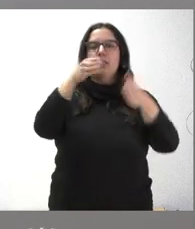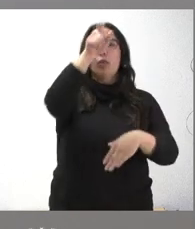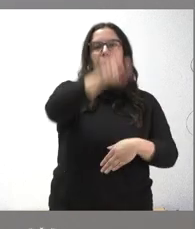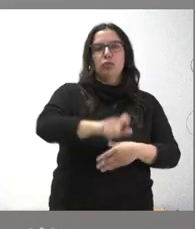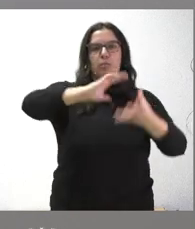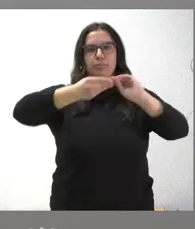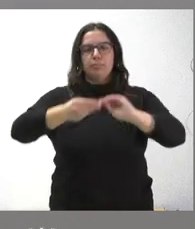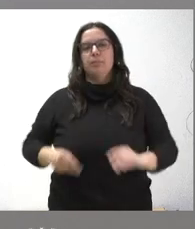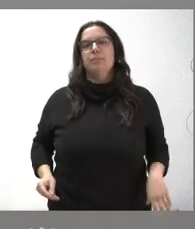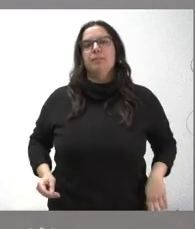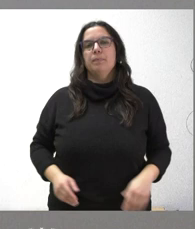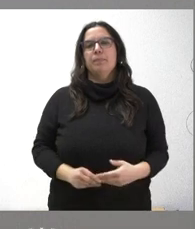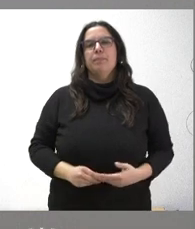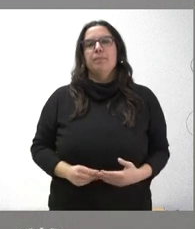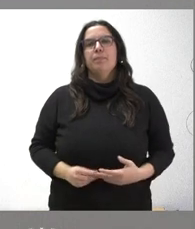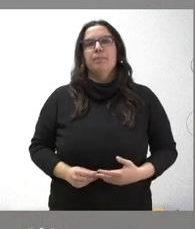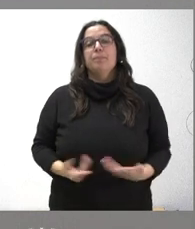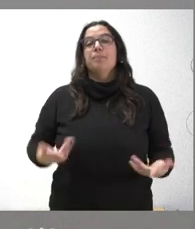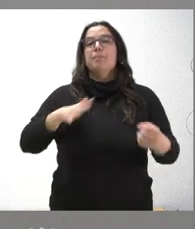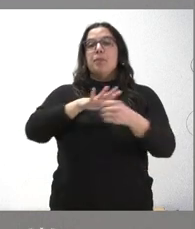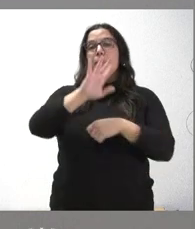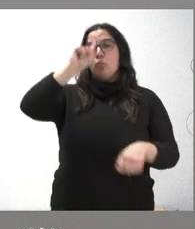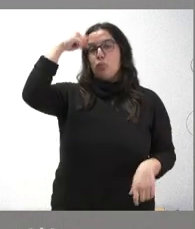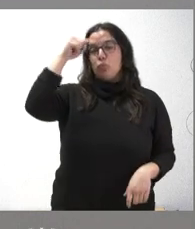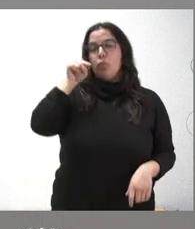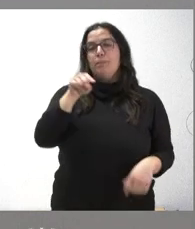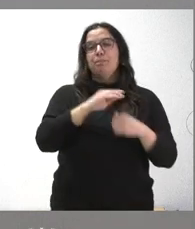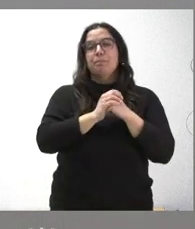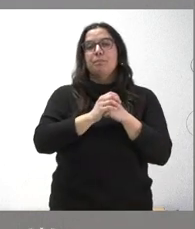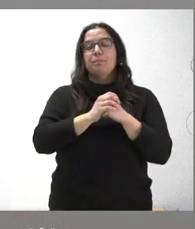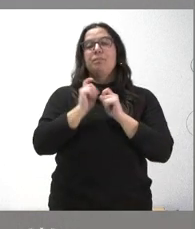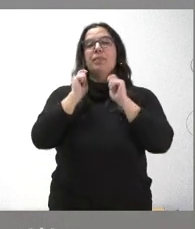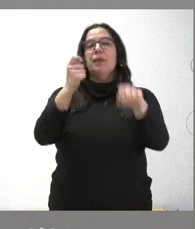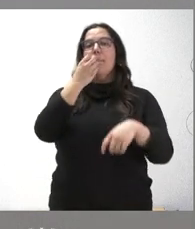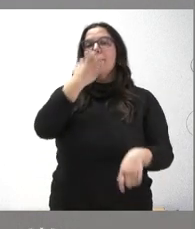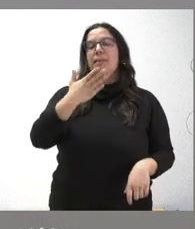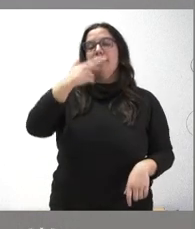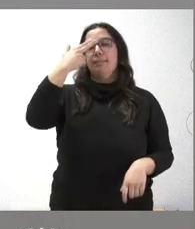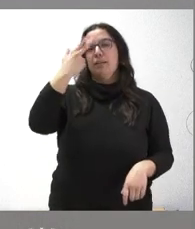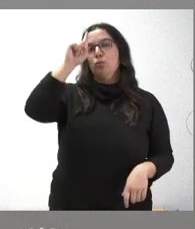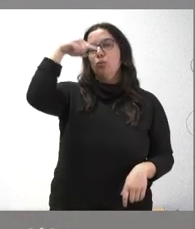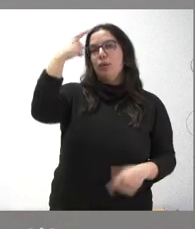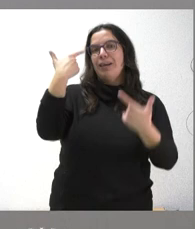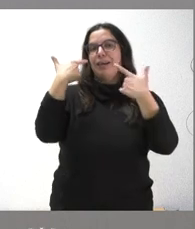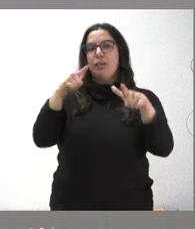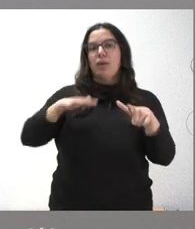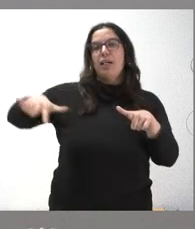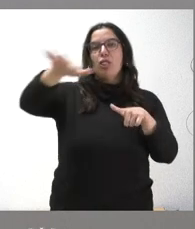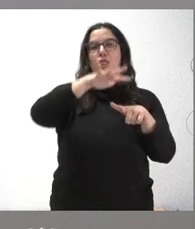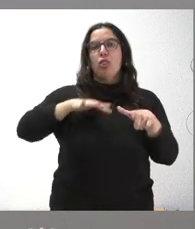persona y en el ámbito de cultura se declara como bien de interés cultural con categoría de zona